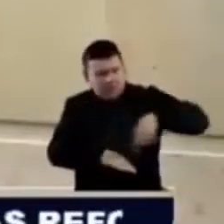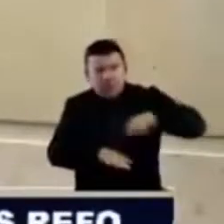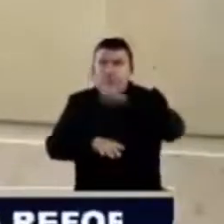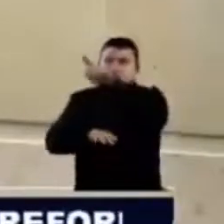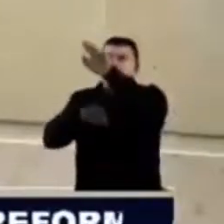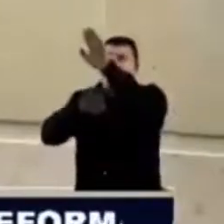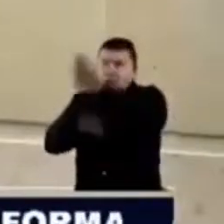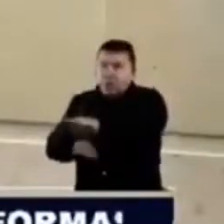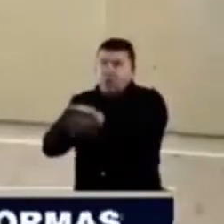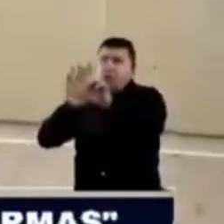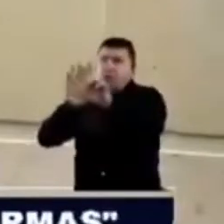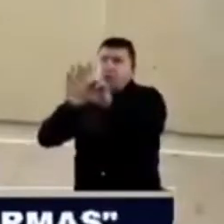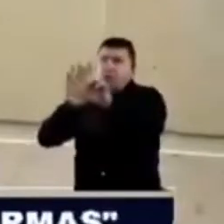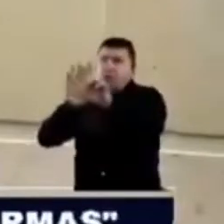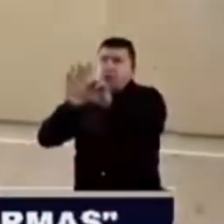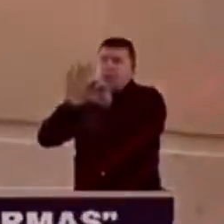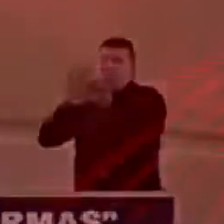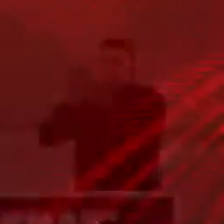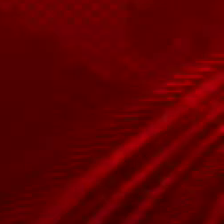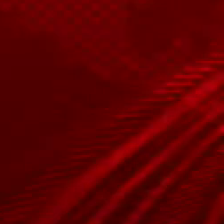y la sociedad y la nación?